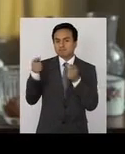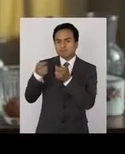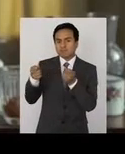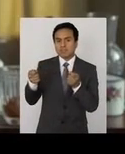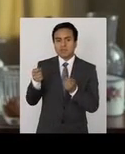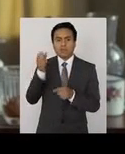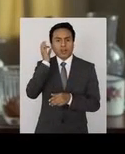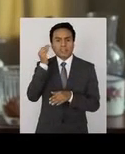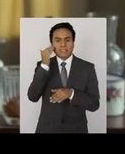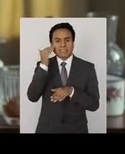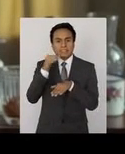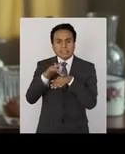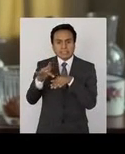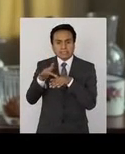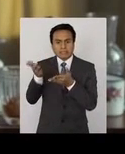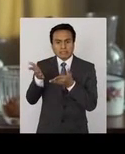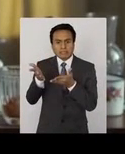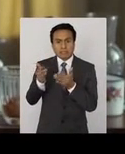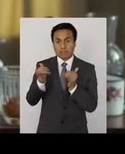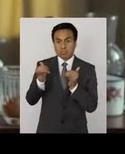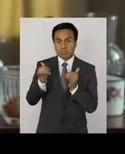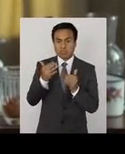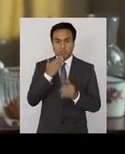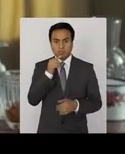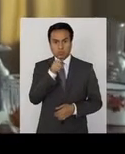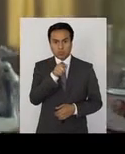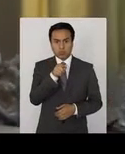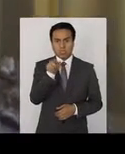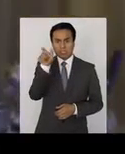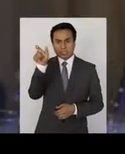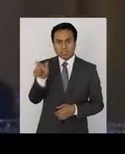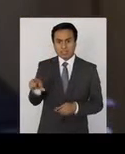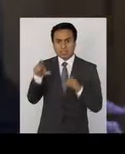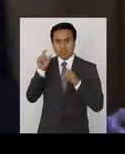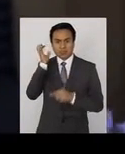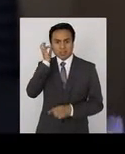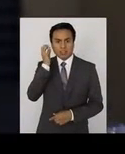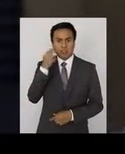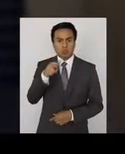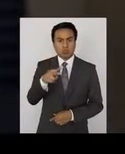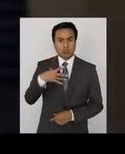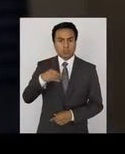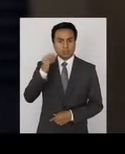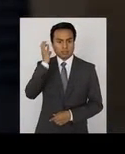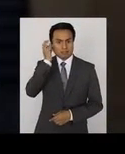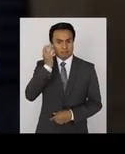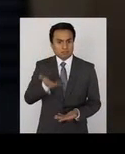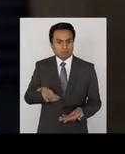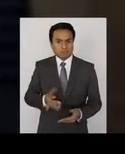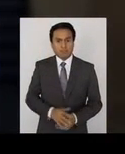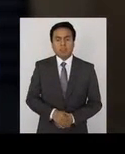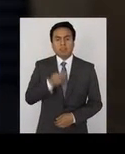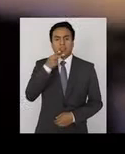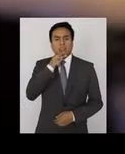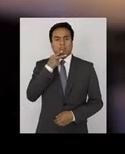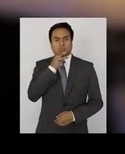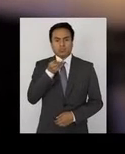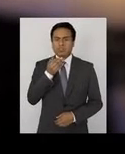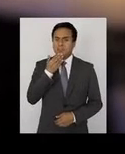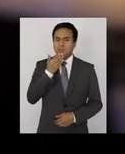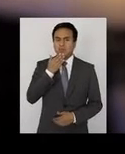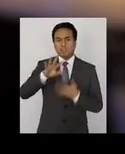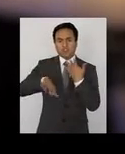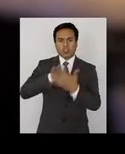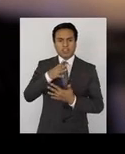Muchos disfrutan la publicidad con mujeres semidesnudas. ¿Lo disfrutarías si una de esas mujeres fuera tu hija? El